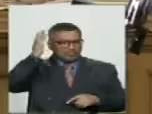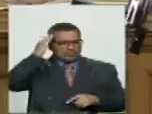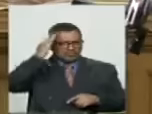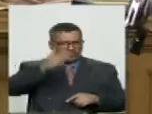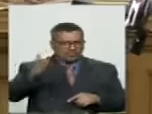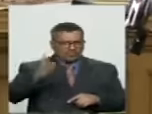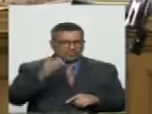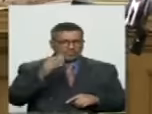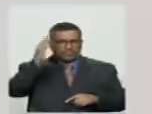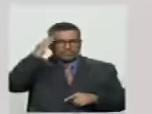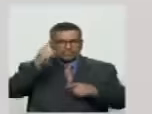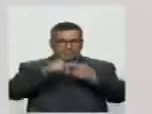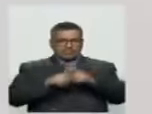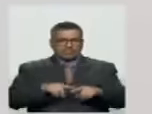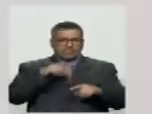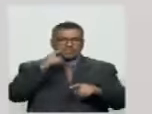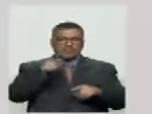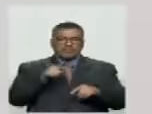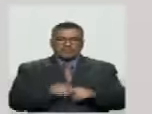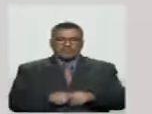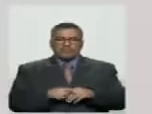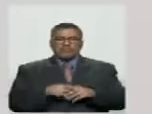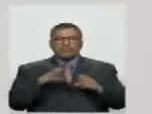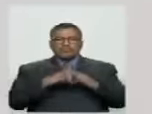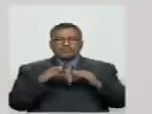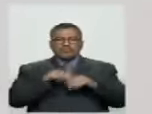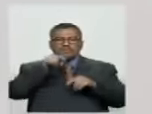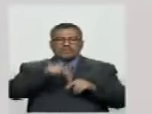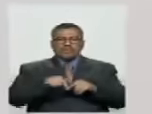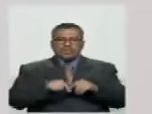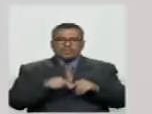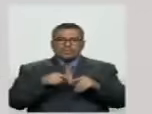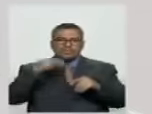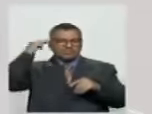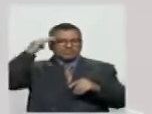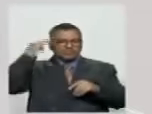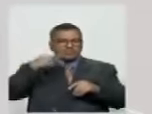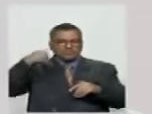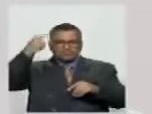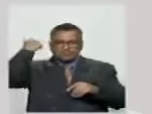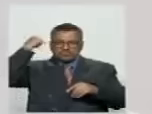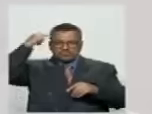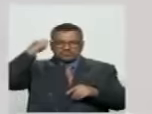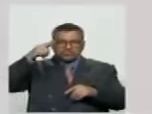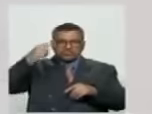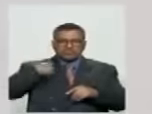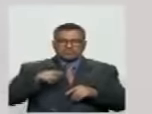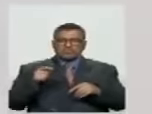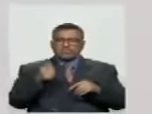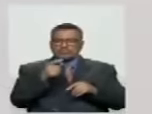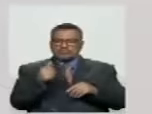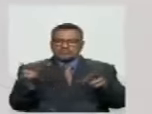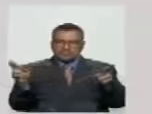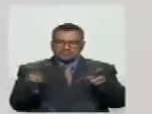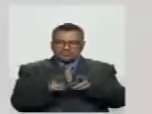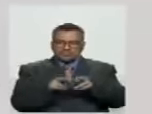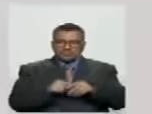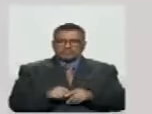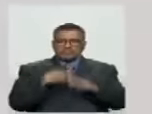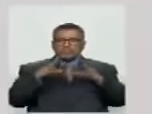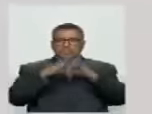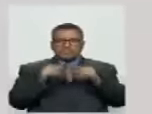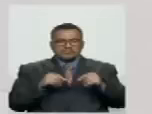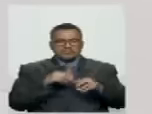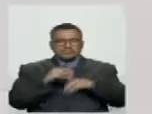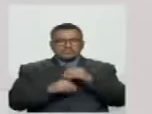Y me atrevo a decir que entonces el hipocampo, donde está la sede de la memoria en el cerebro, va a ser más pequeña. Y todo